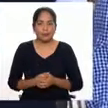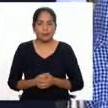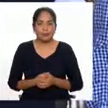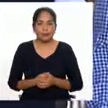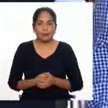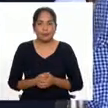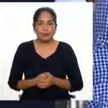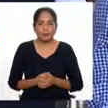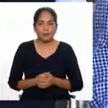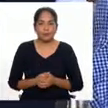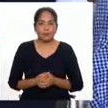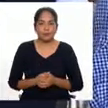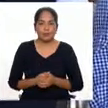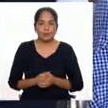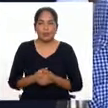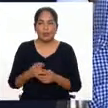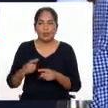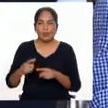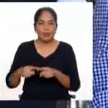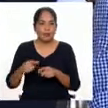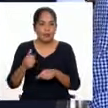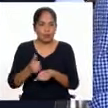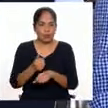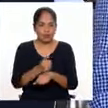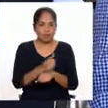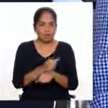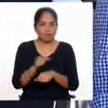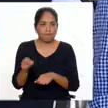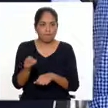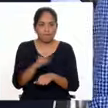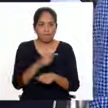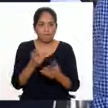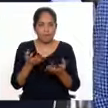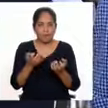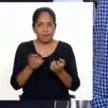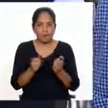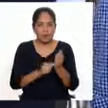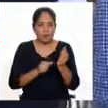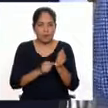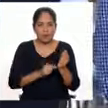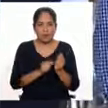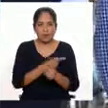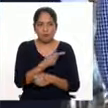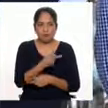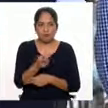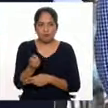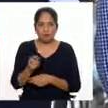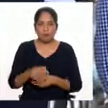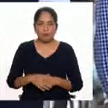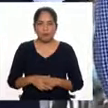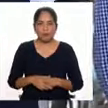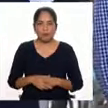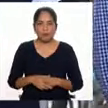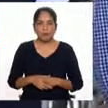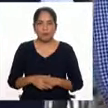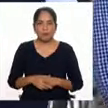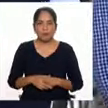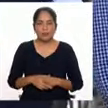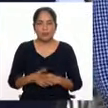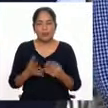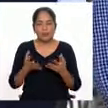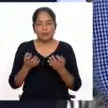Quiero, señor gobernador, señor alcalde, hermanas, hermanos todos, yo